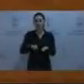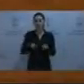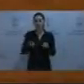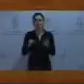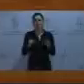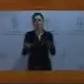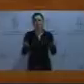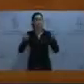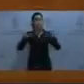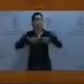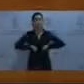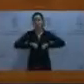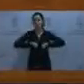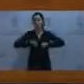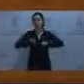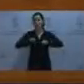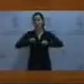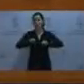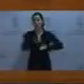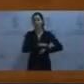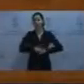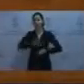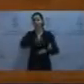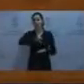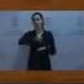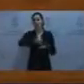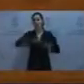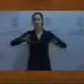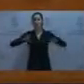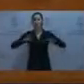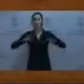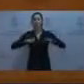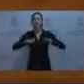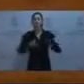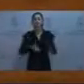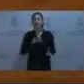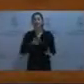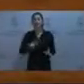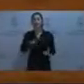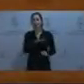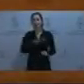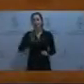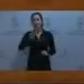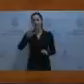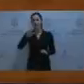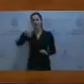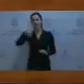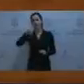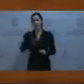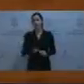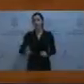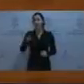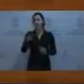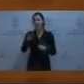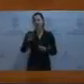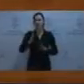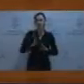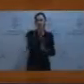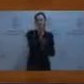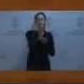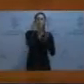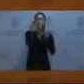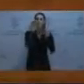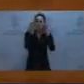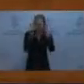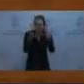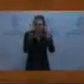cierre de las instalaciones de la ciudad de vacaciones de Perlora en el concejo de Carreño. Voy a volver a repetirlo, 10 años